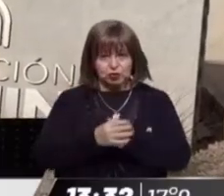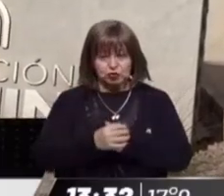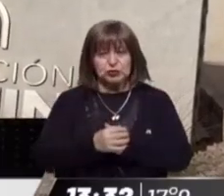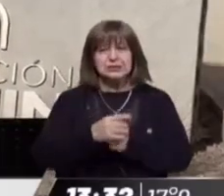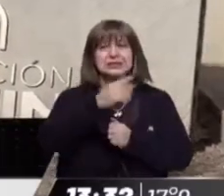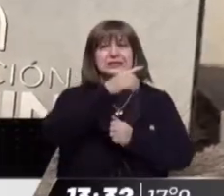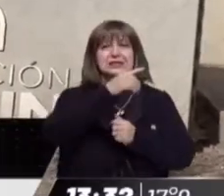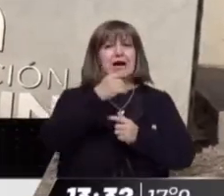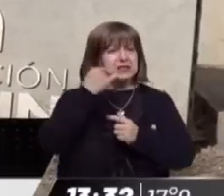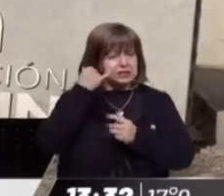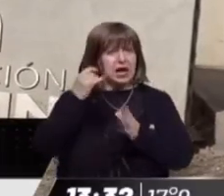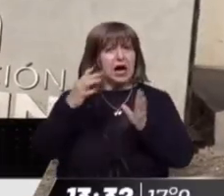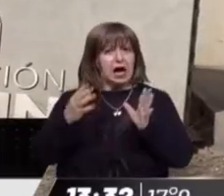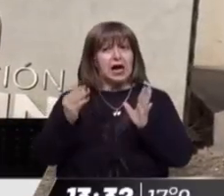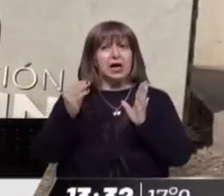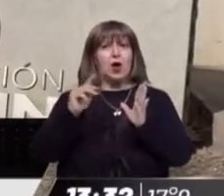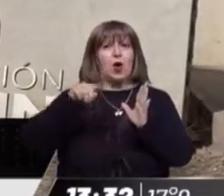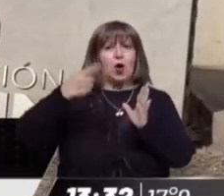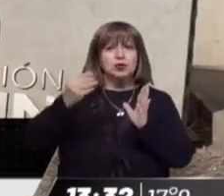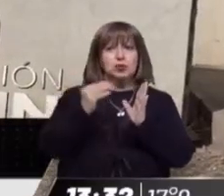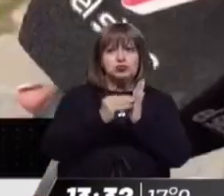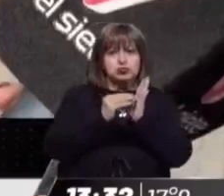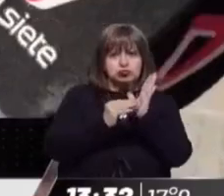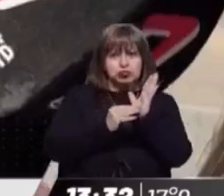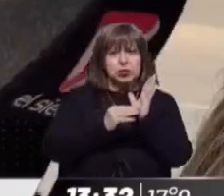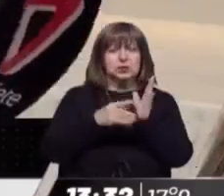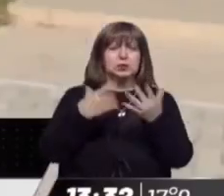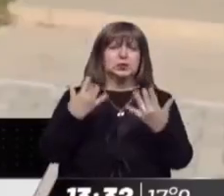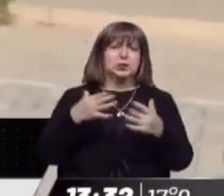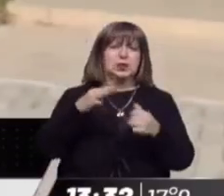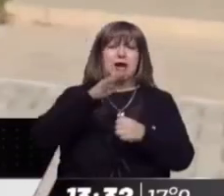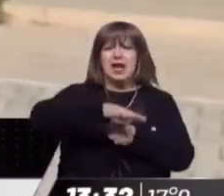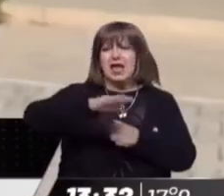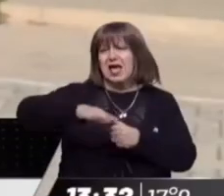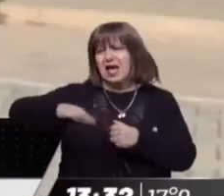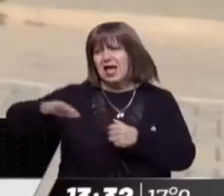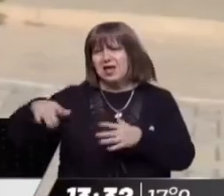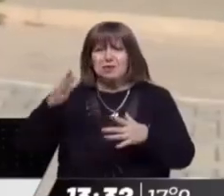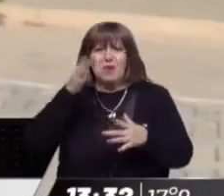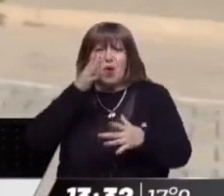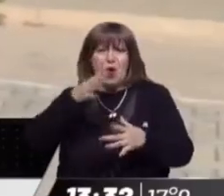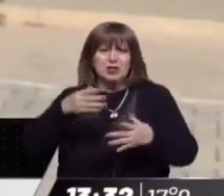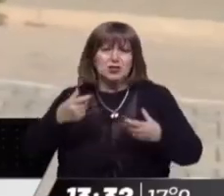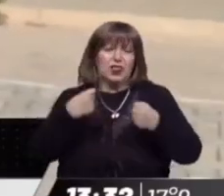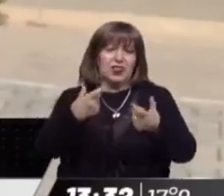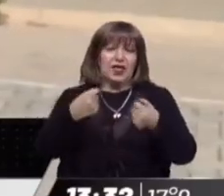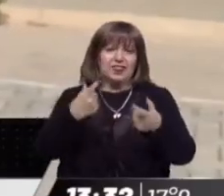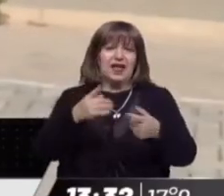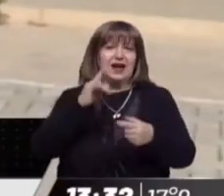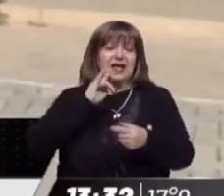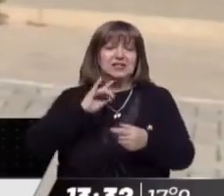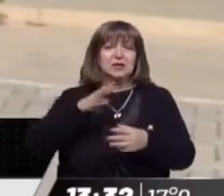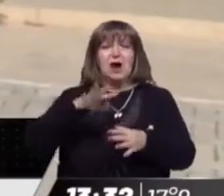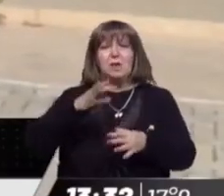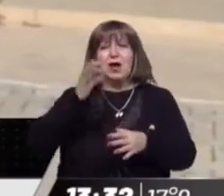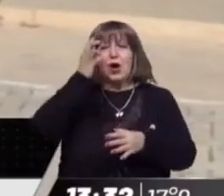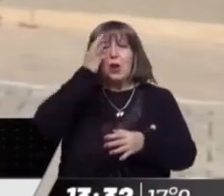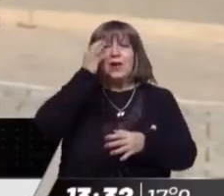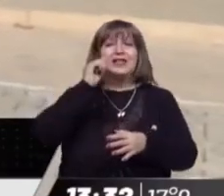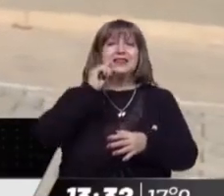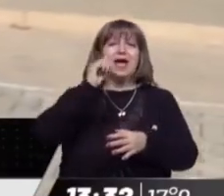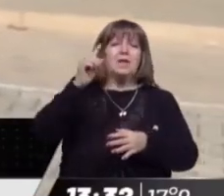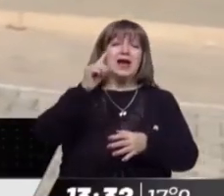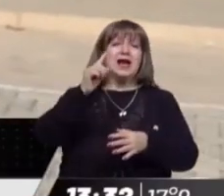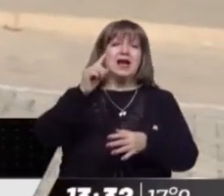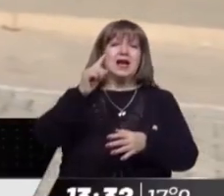de cientos de organizaciones, por lo tanto, de miles de niños beneficiados. Sí, miles, miles de niños beneficiados. Alrededor de 20.000 niños van a estar